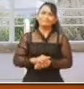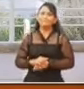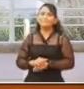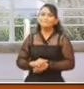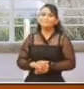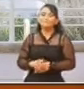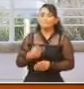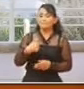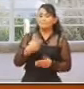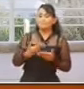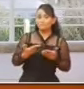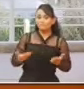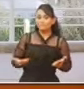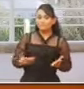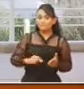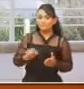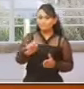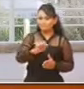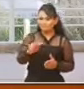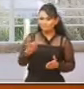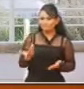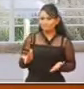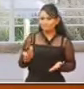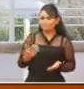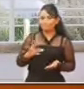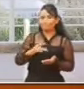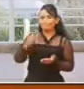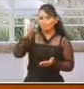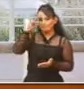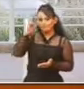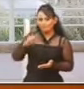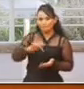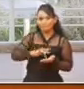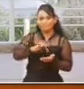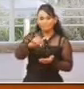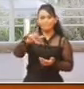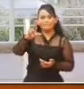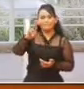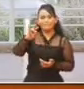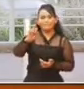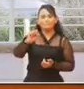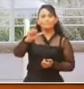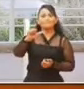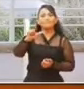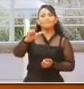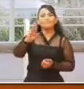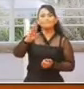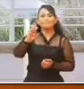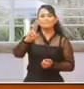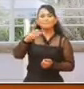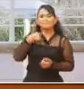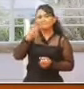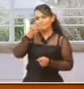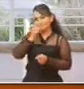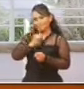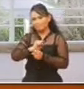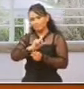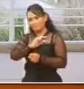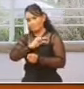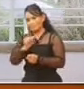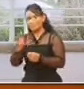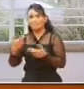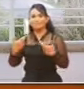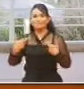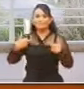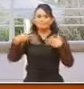Quiero destacar y agradecer la presencia del maestro Luis Alberto Fernández, secretario particular y